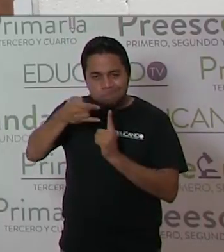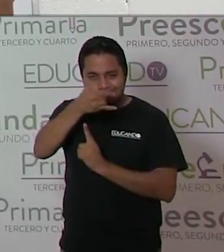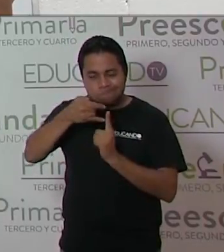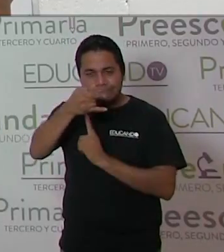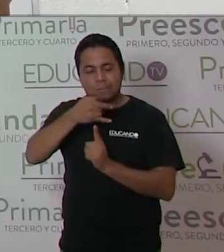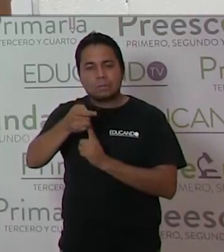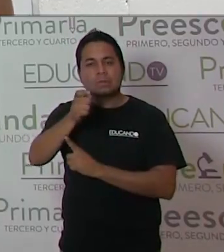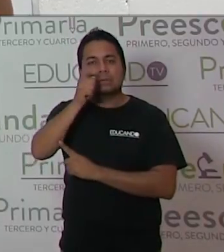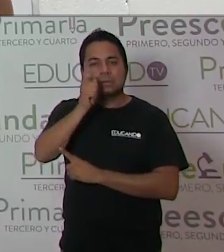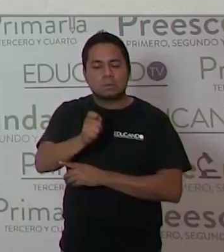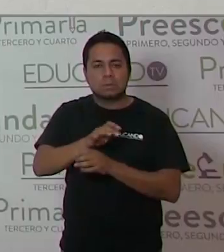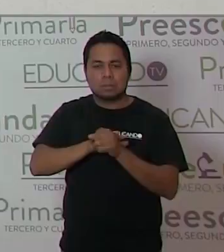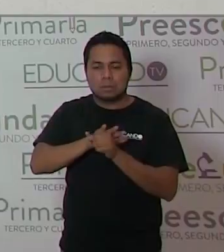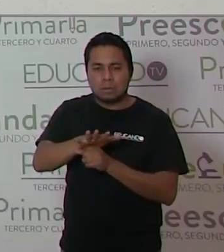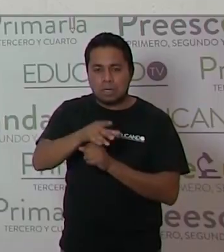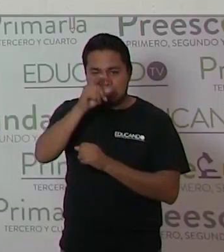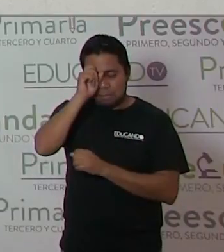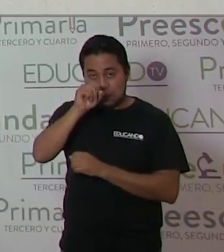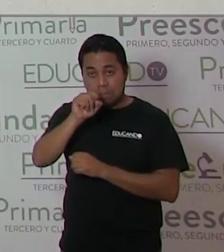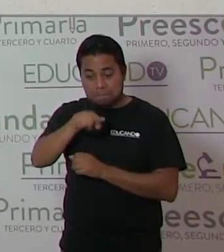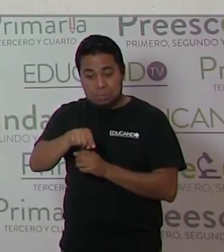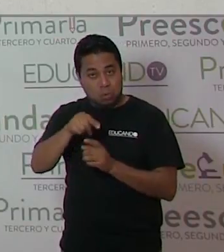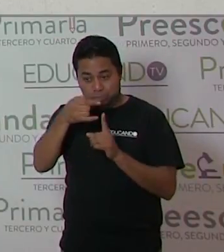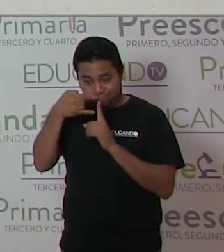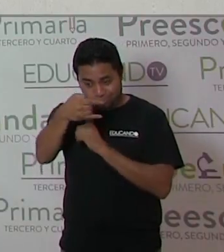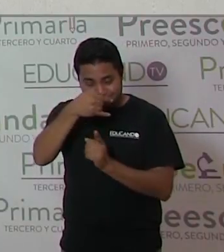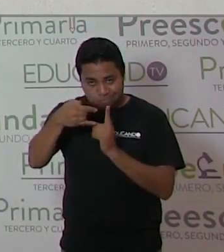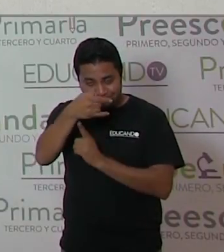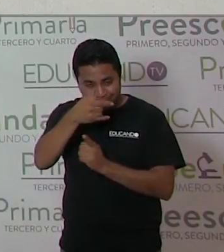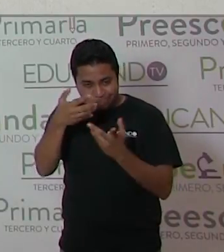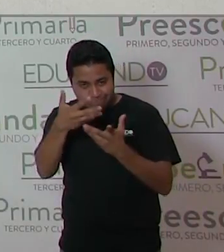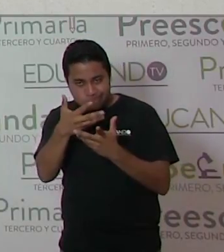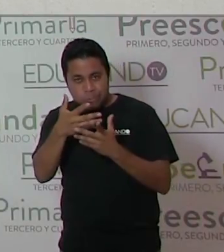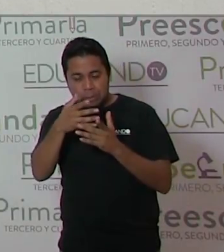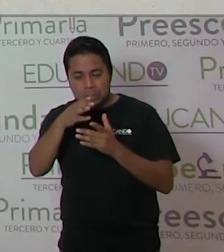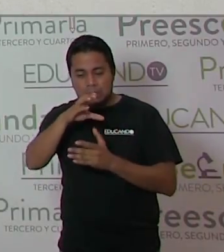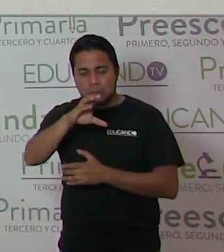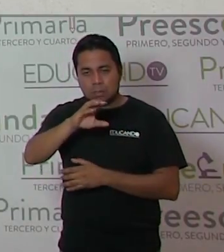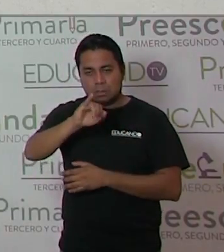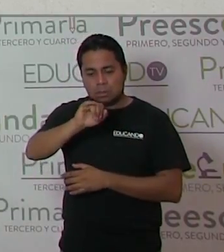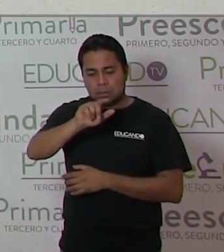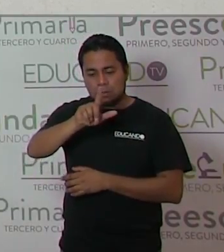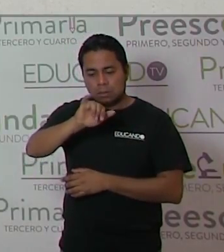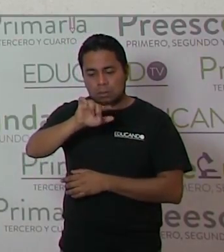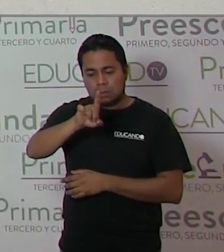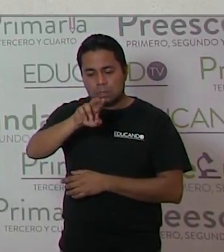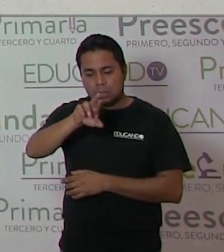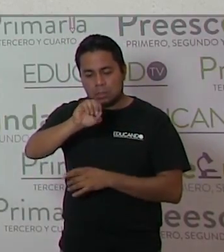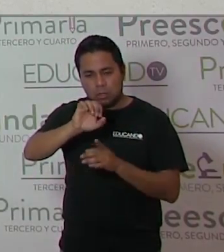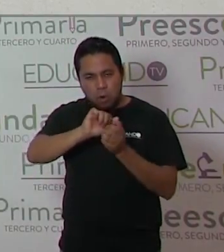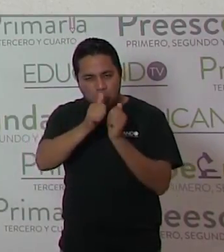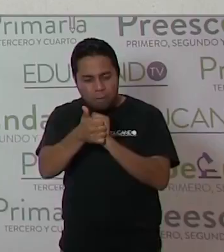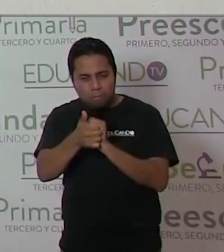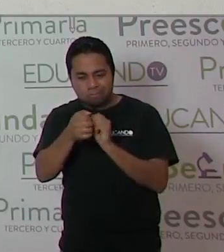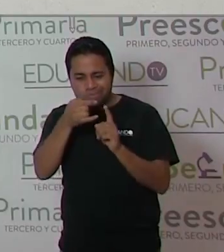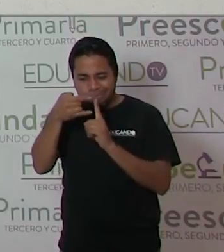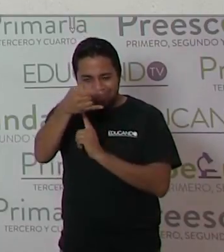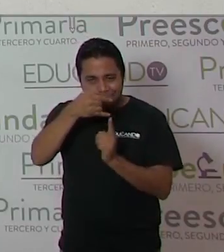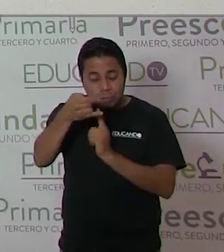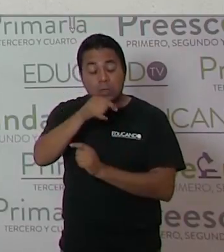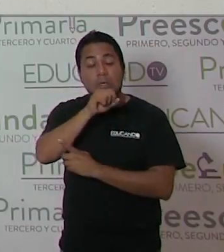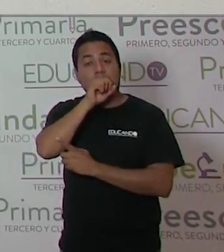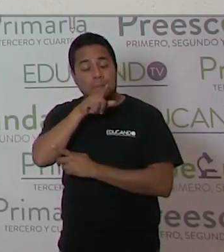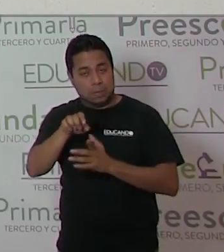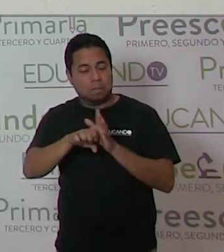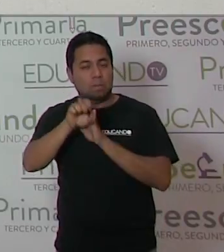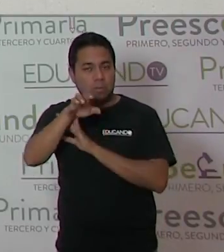se generará sobre su propio eje un cilindro. Cuando